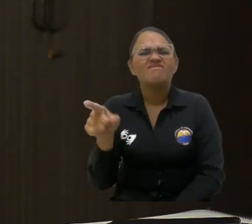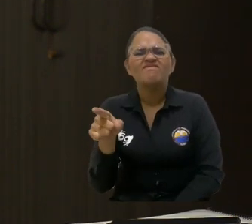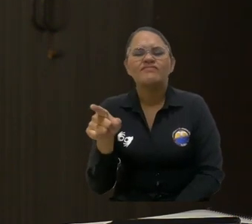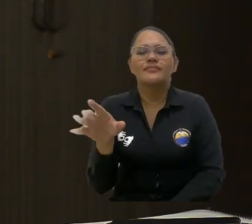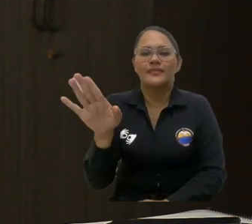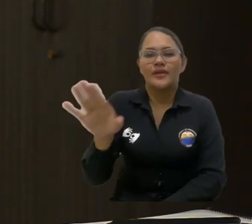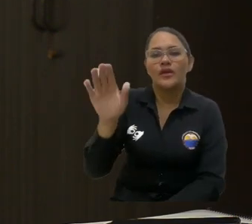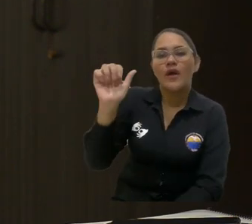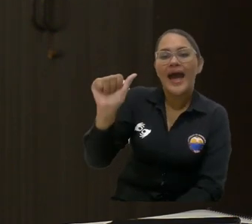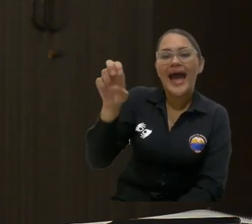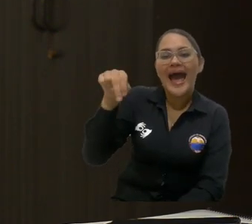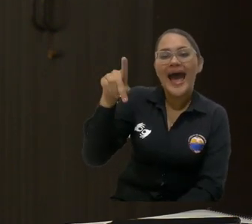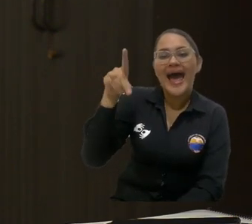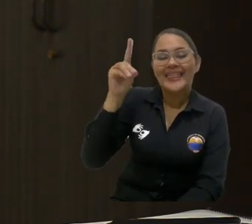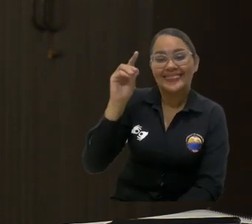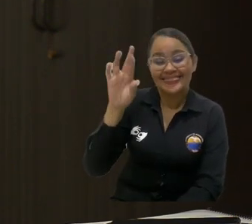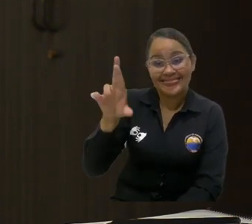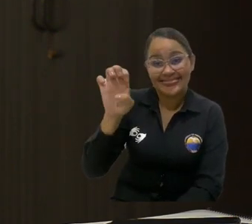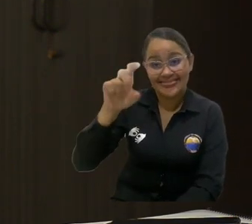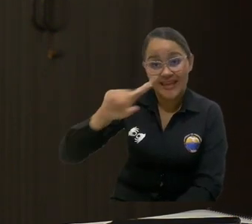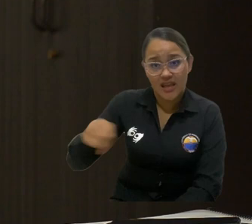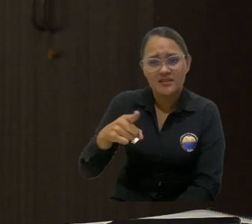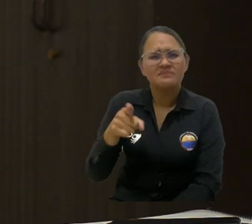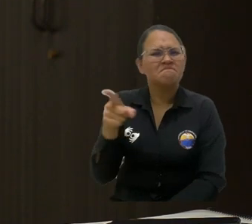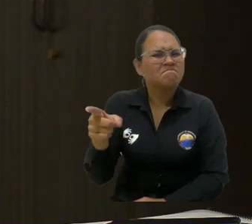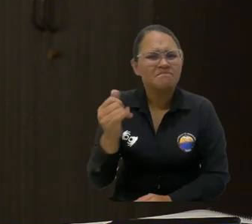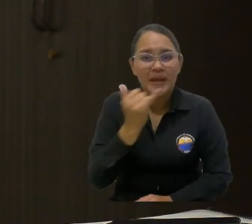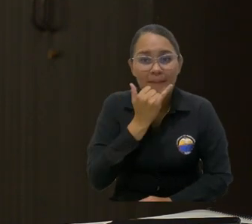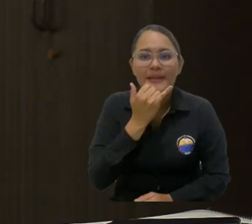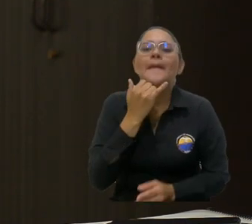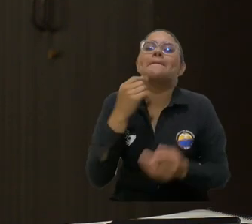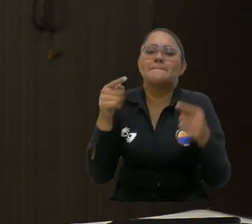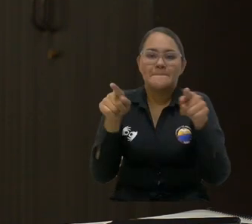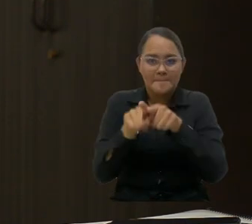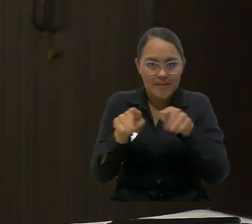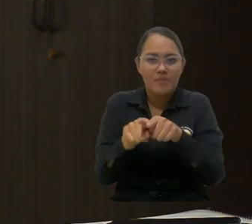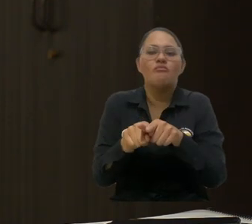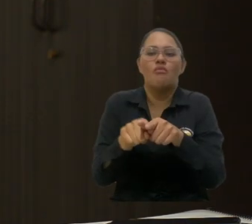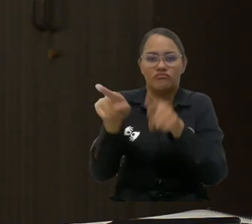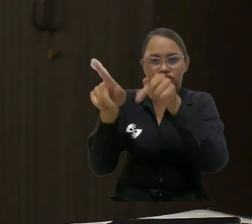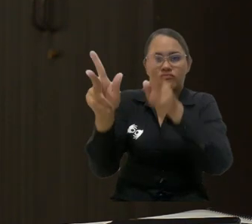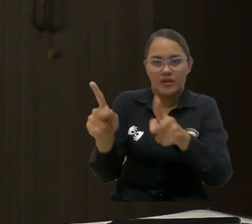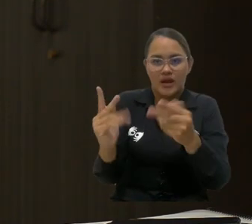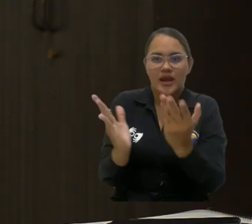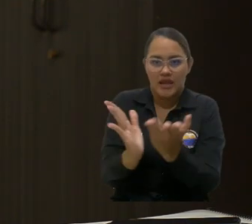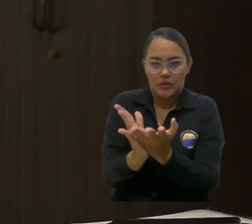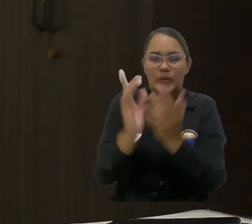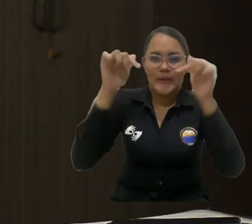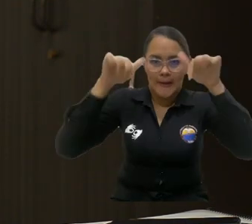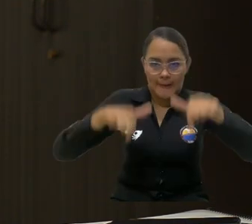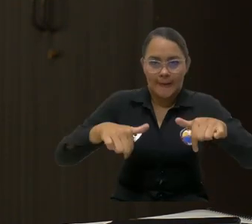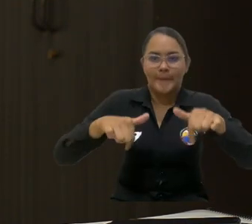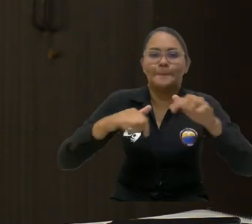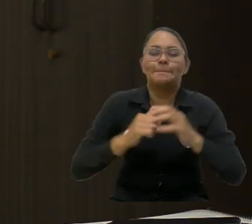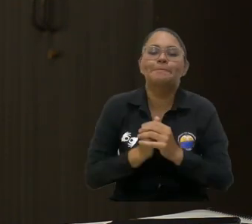en contra de Andrés Felipe Caballero Escobar, quien también cursa estudios en esta unidad